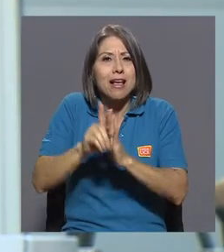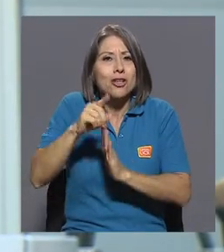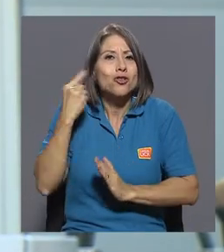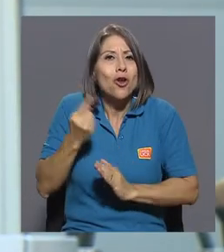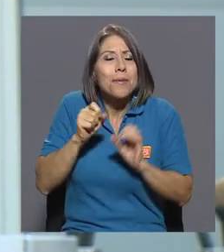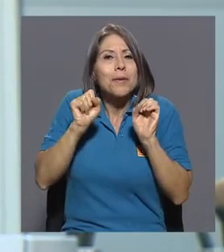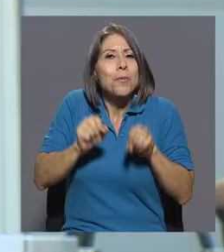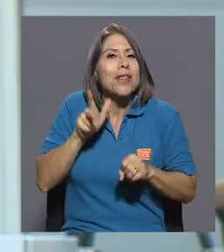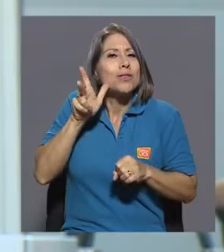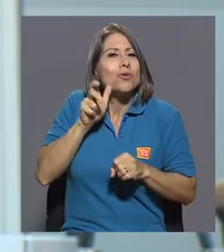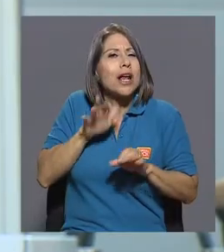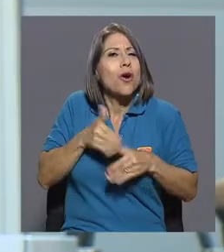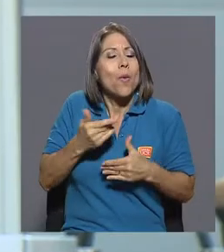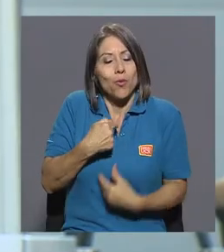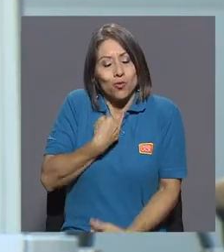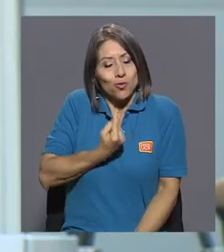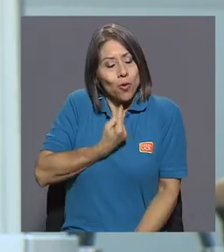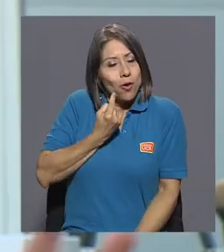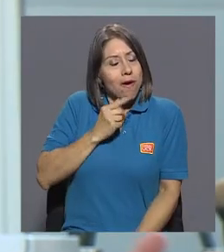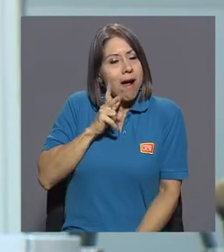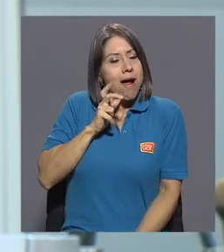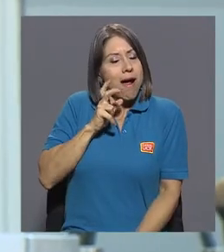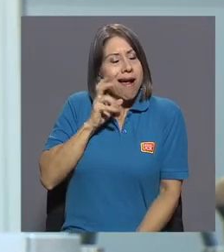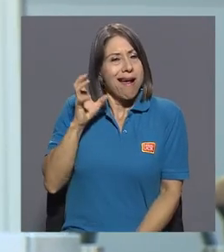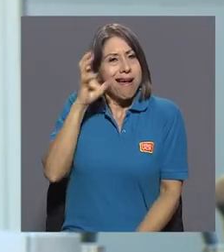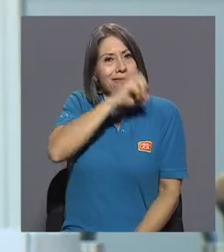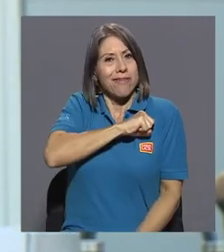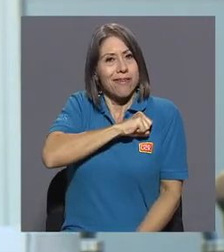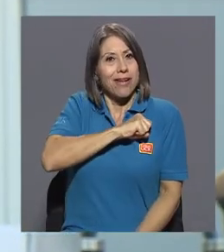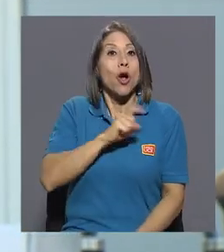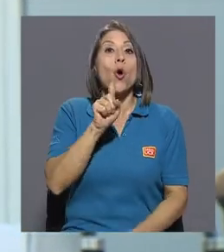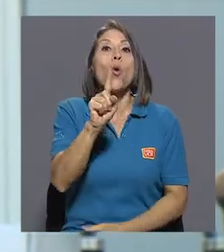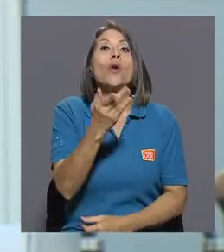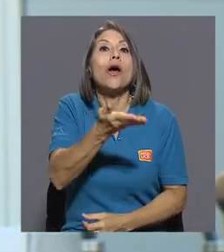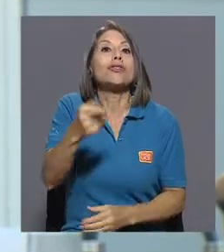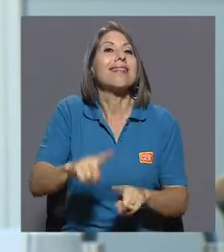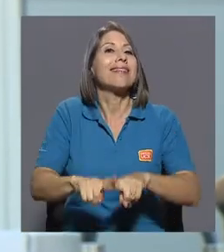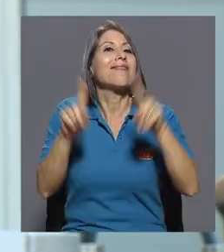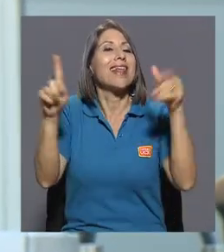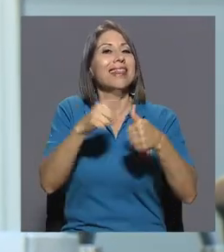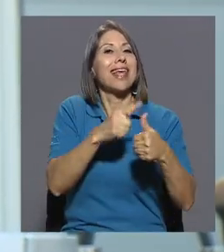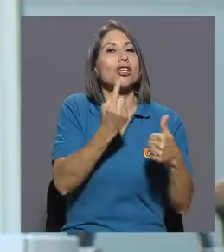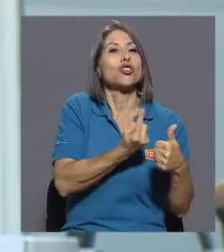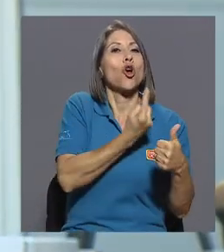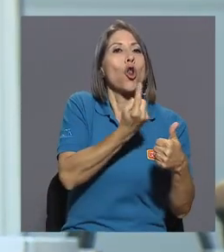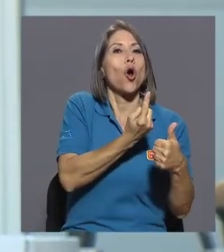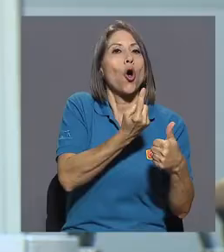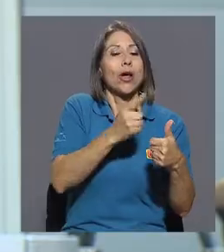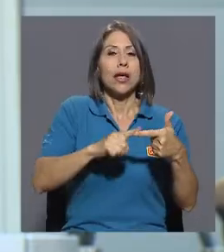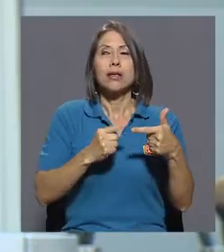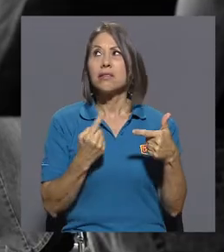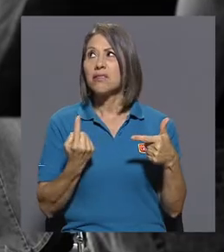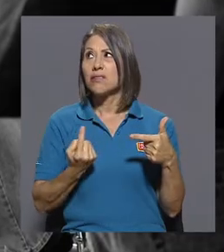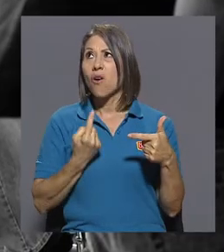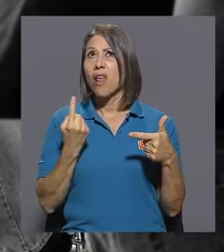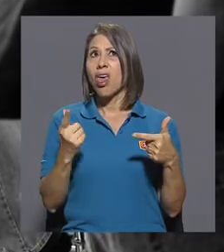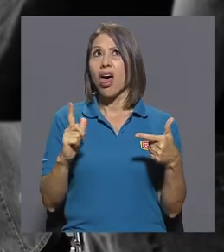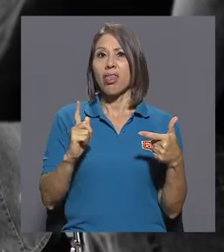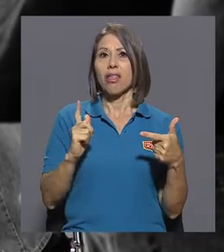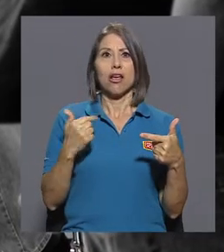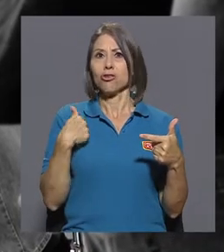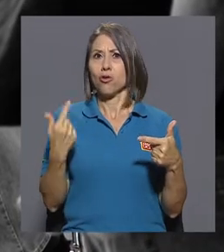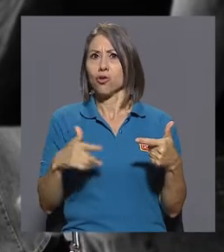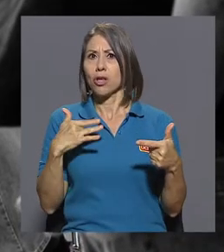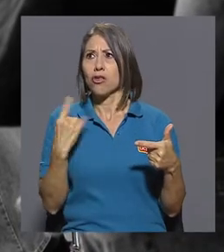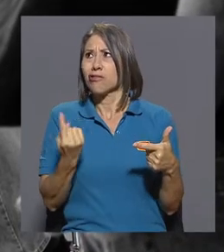solo. En esos momentos, una cosa es solo y otra cosa es soledad, ¿verdad? Hay gente que siente soledad. Yo no siento soledad. Además, tengo